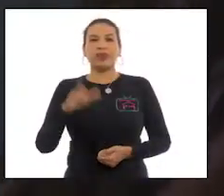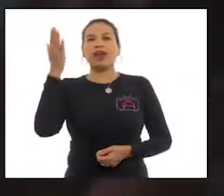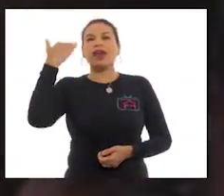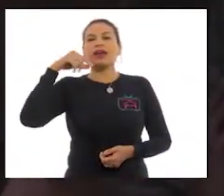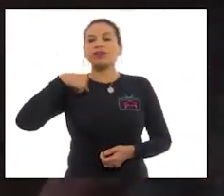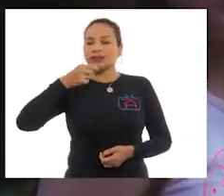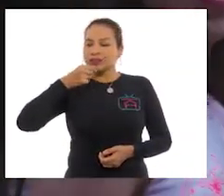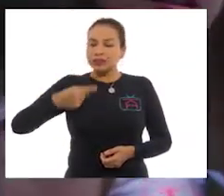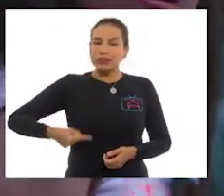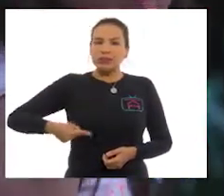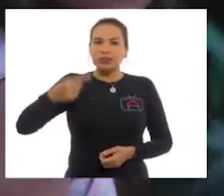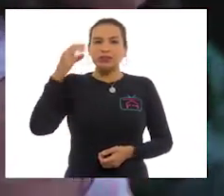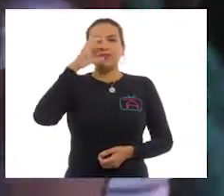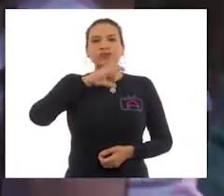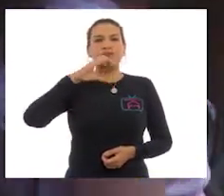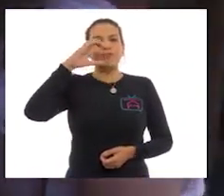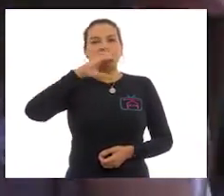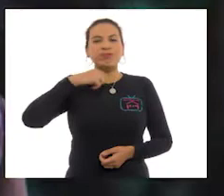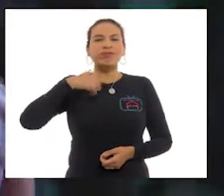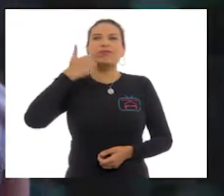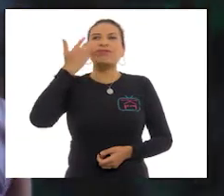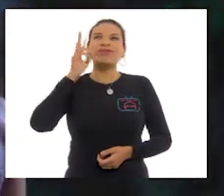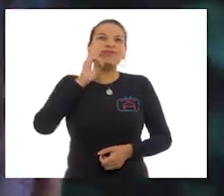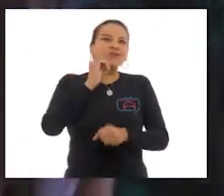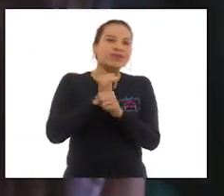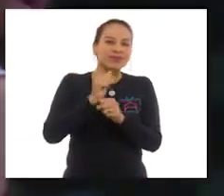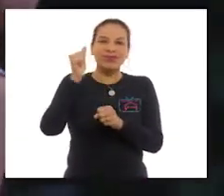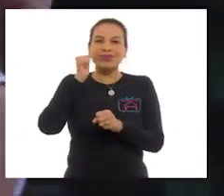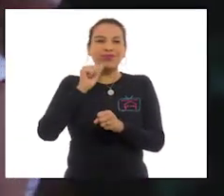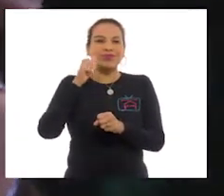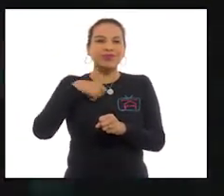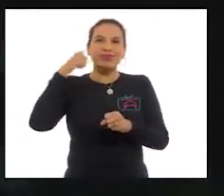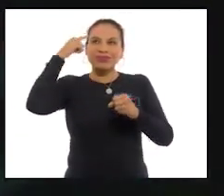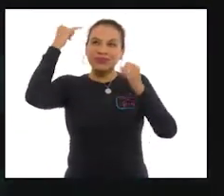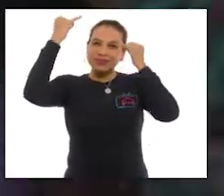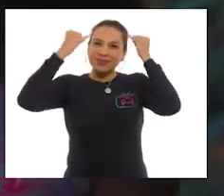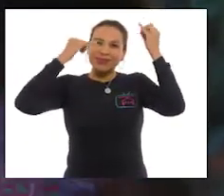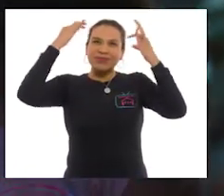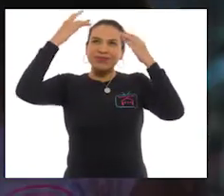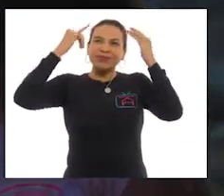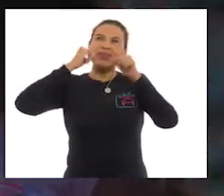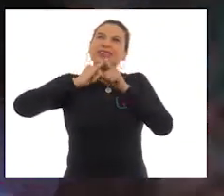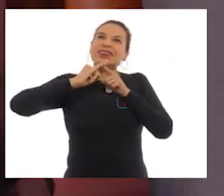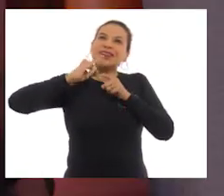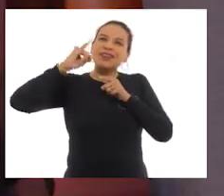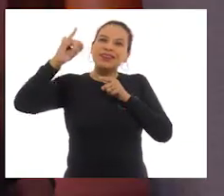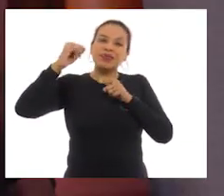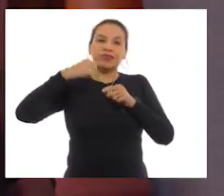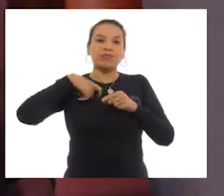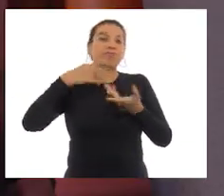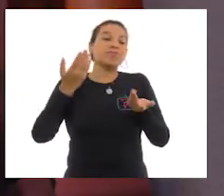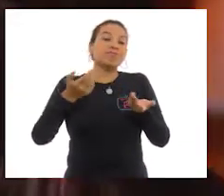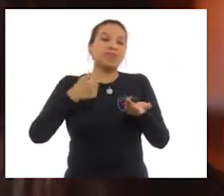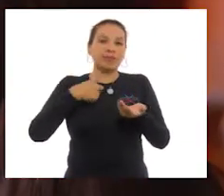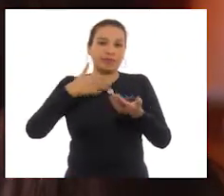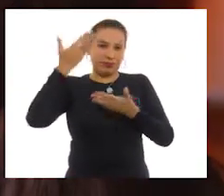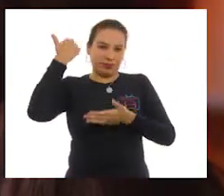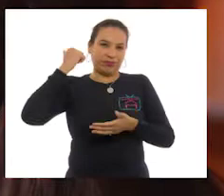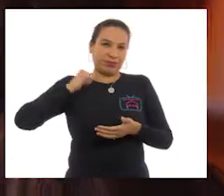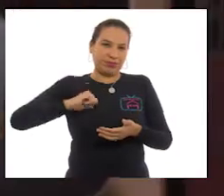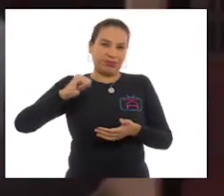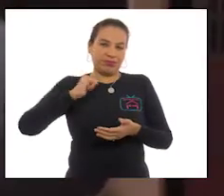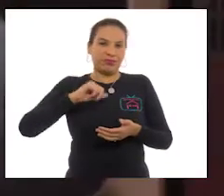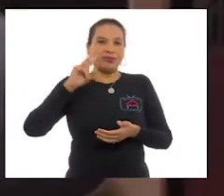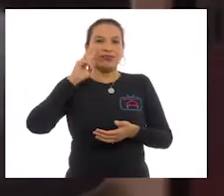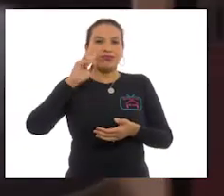Cuando era pequeña, la curiosidad por explorar siempre llevaba mi imaginación muy lejos. Y aunque soy de la generación